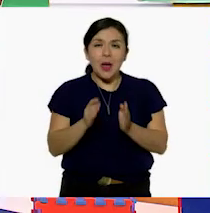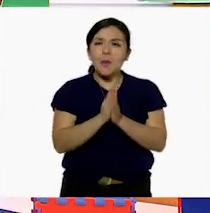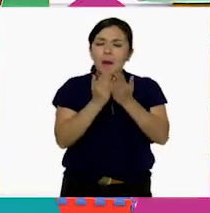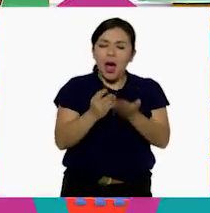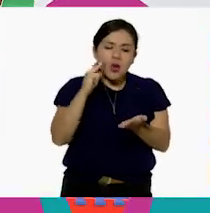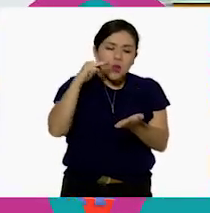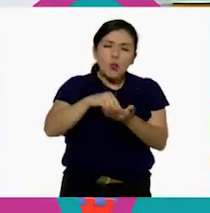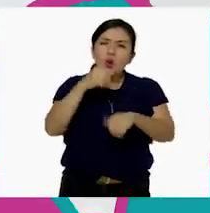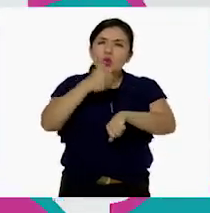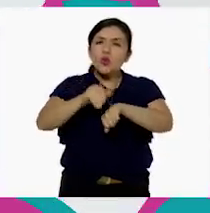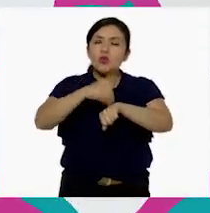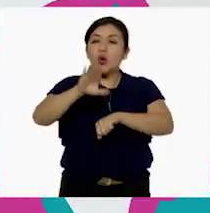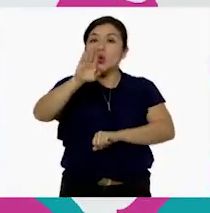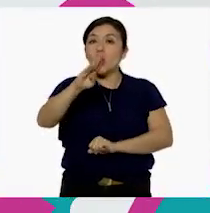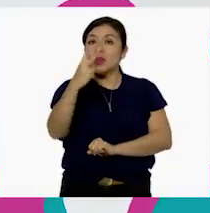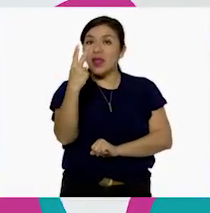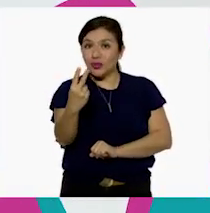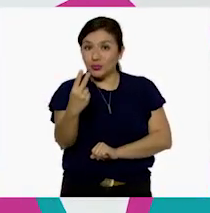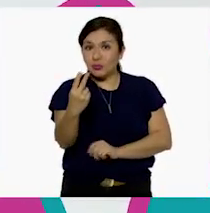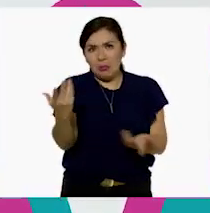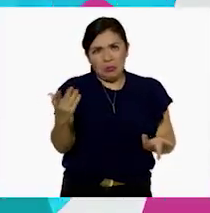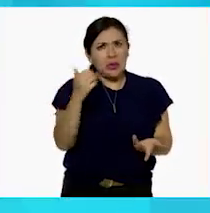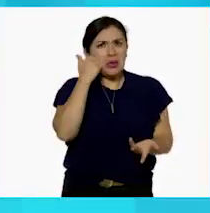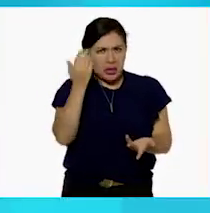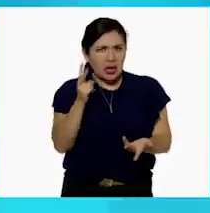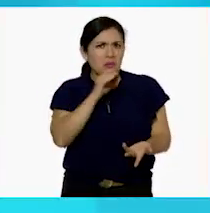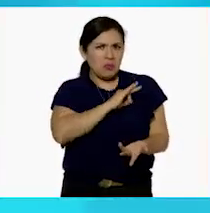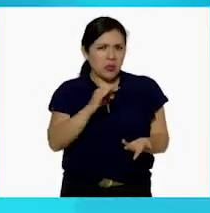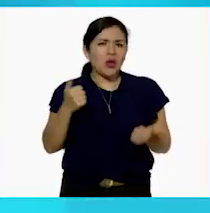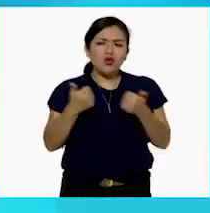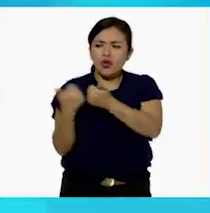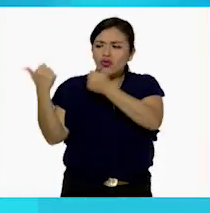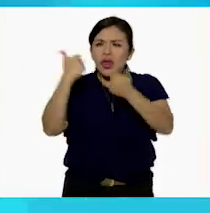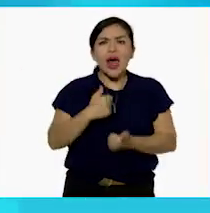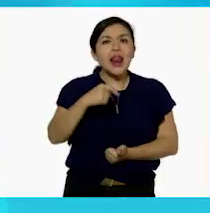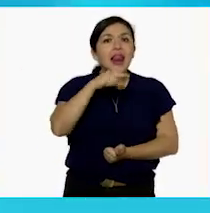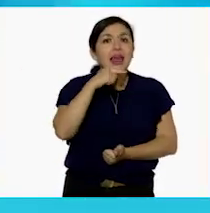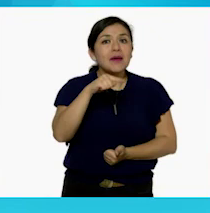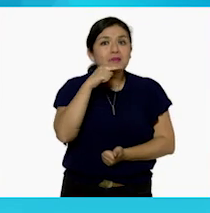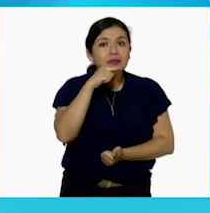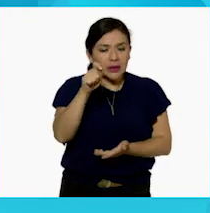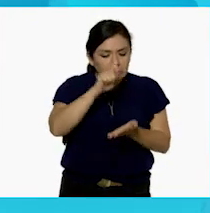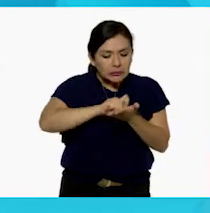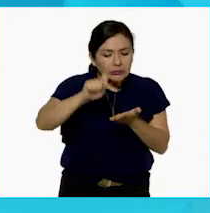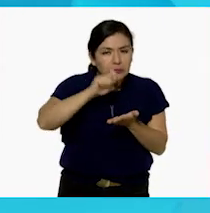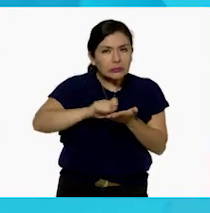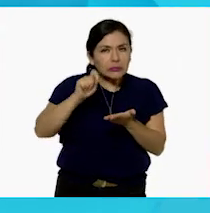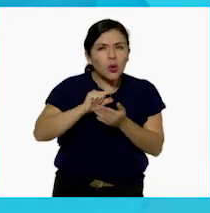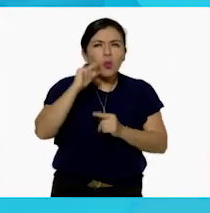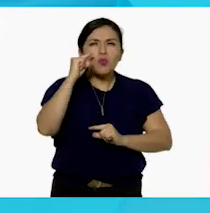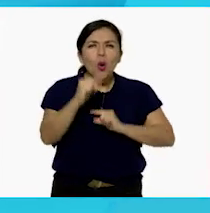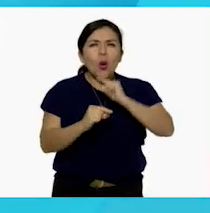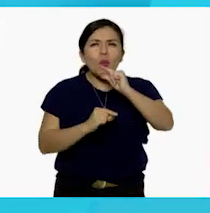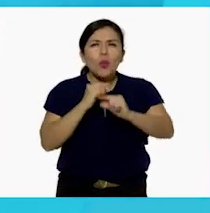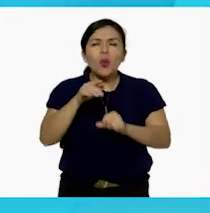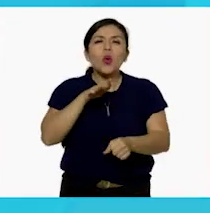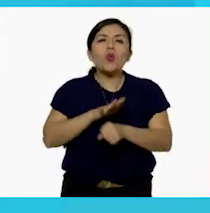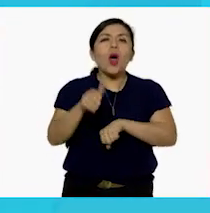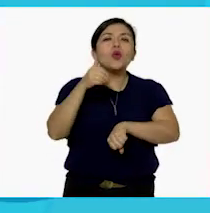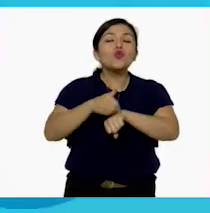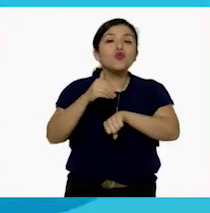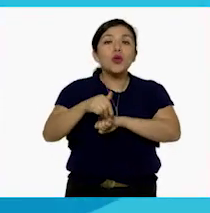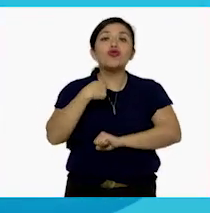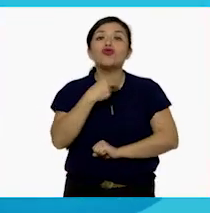página 92. Si quieren, vayan tomando un lapicito, vayan marcando poco a poquito las páginas que les